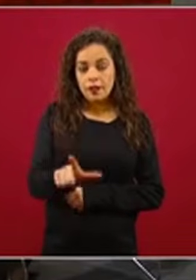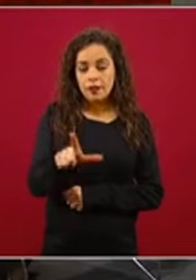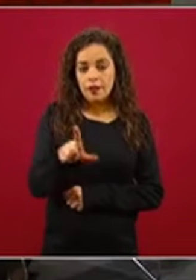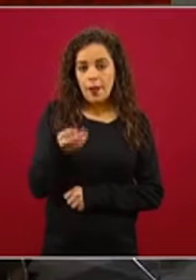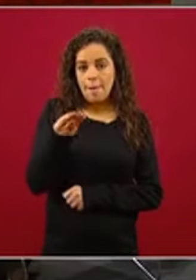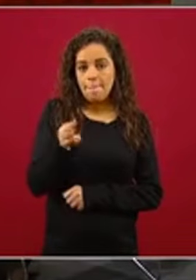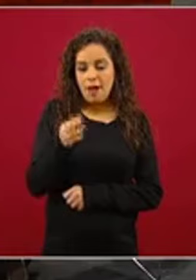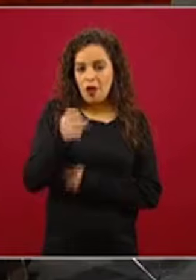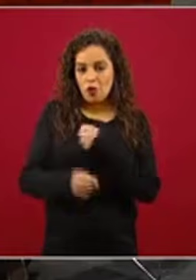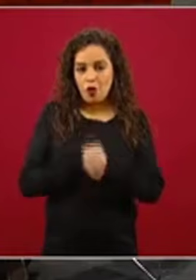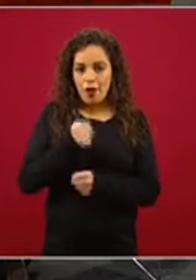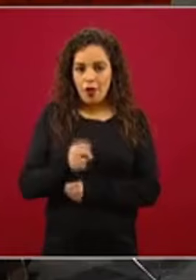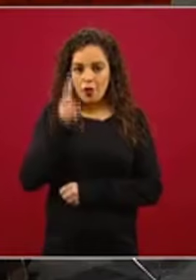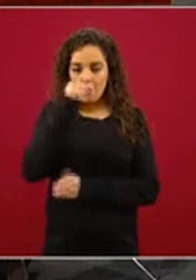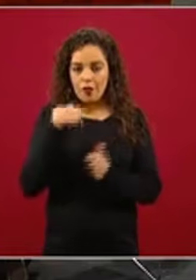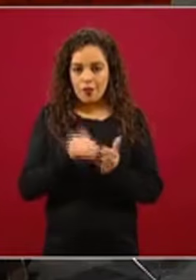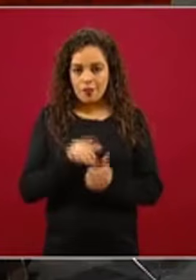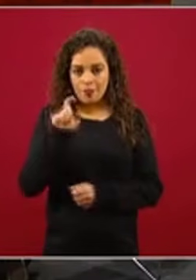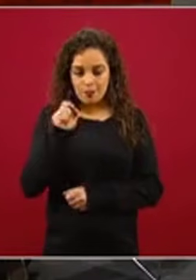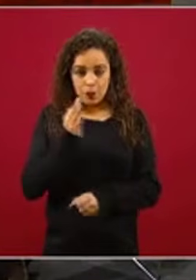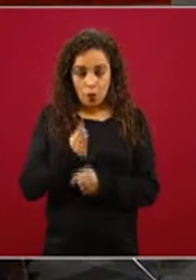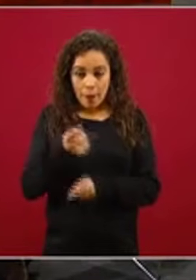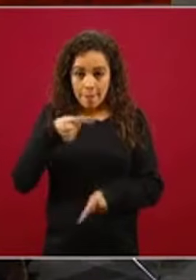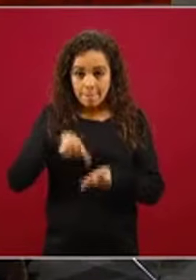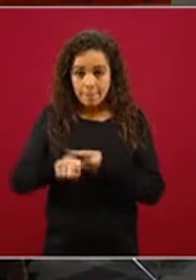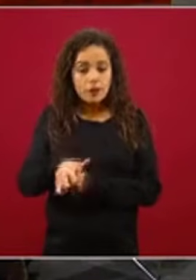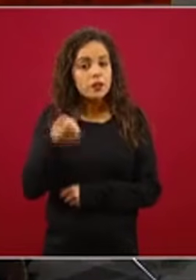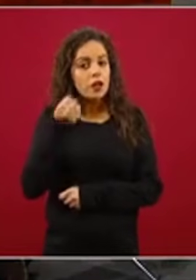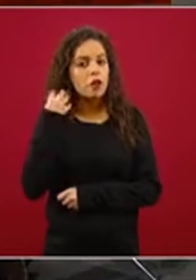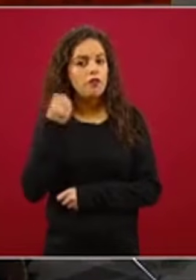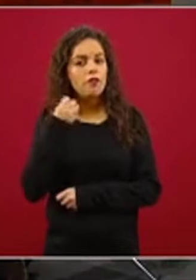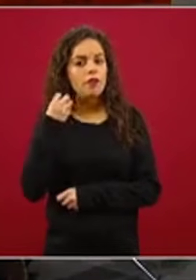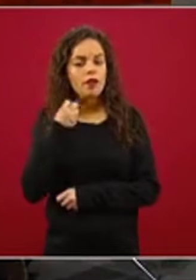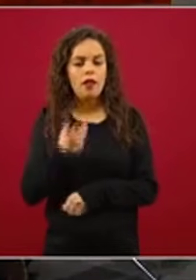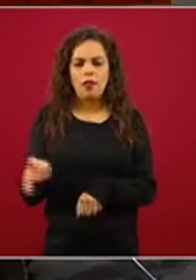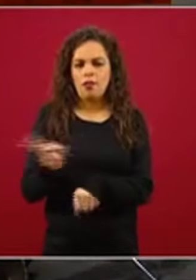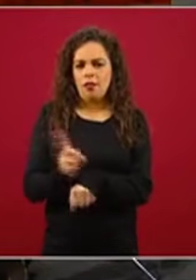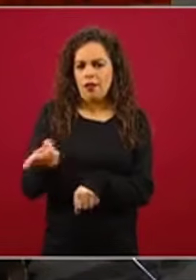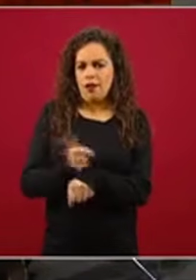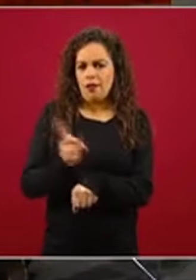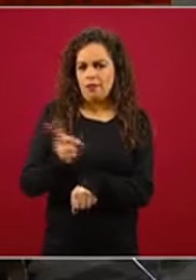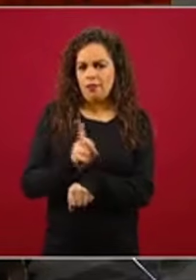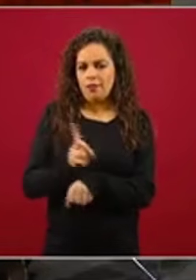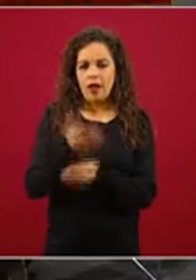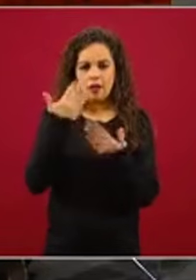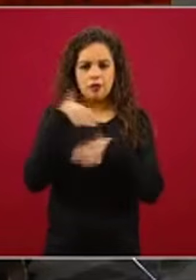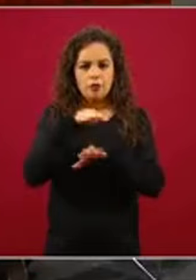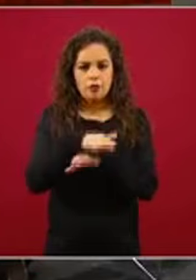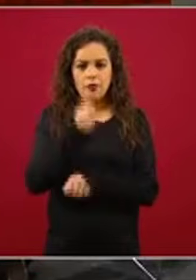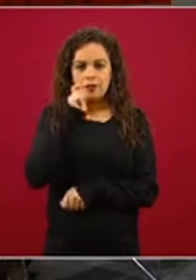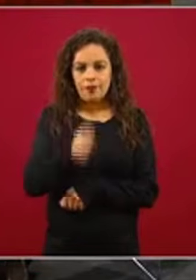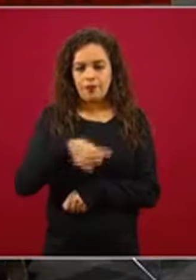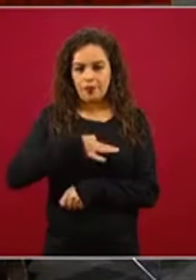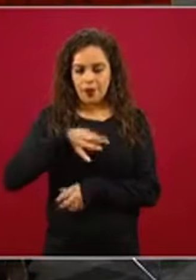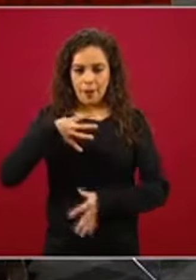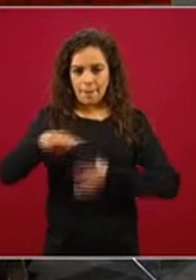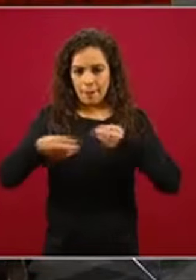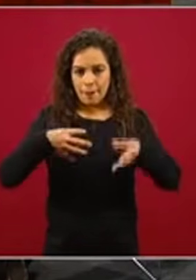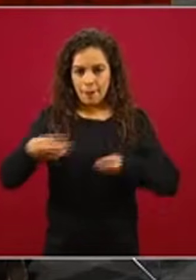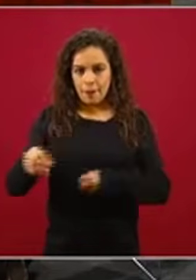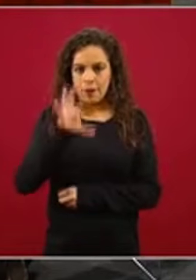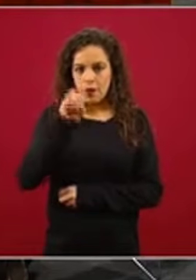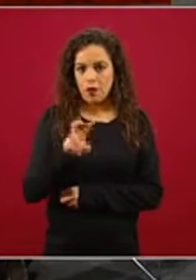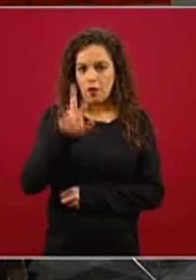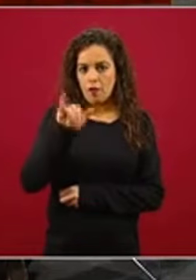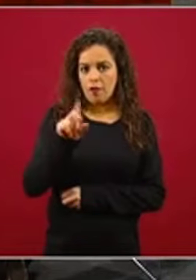de 2020 y vamos a iniciar la conferencia de prensa diaria sobre la situación de la pandemia de COVID, la